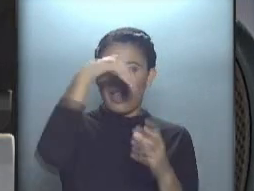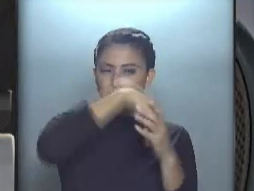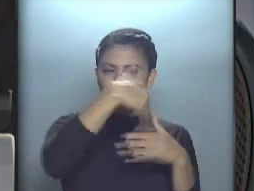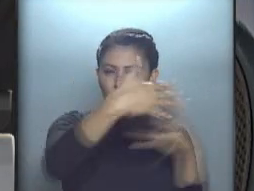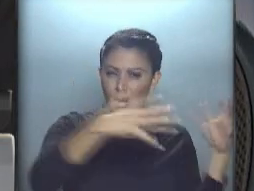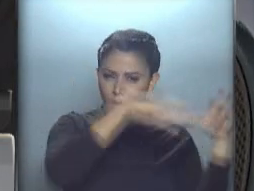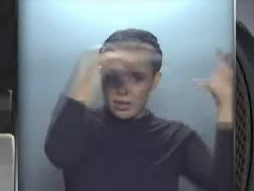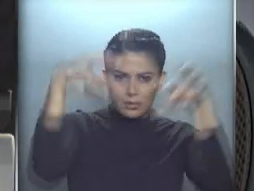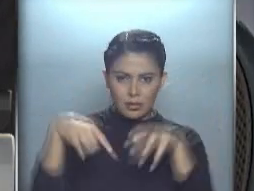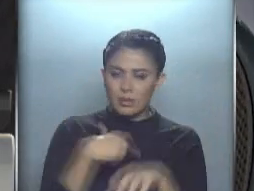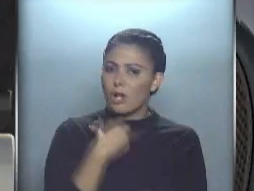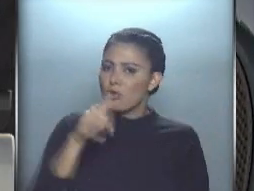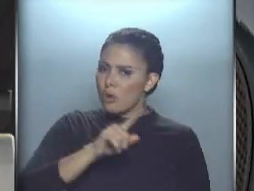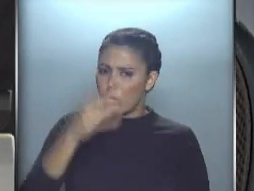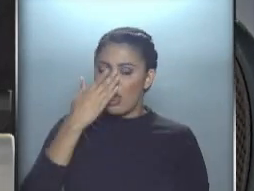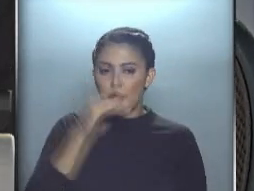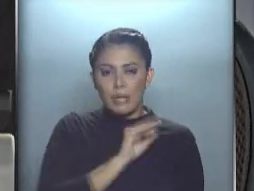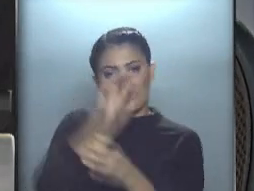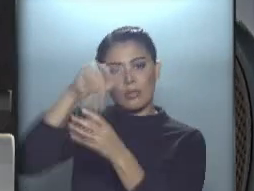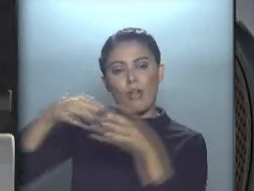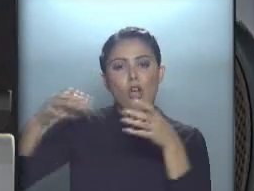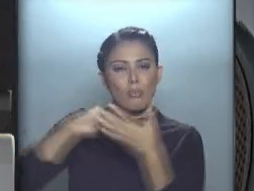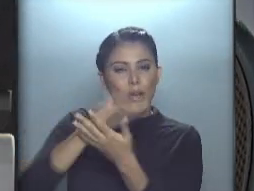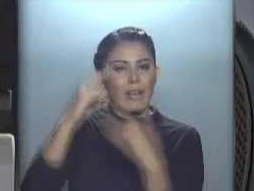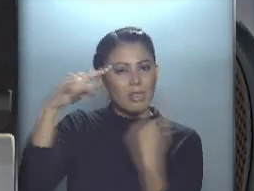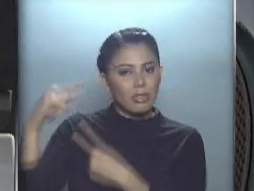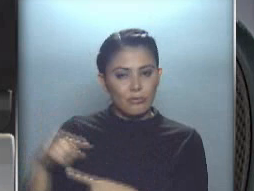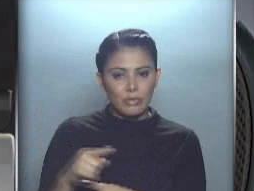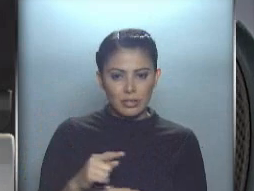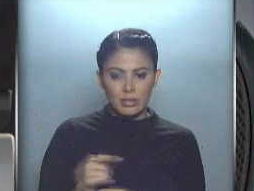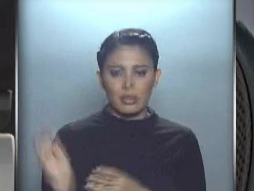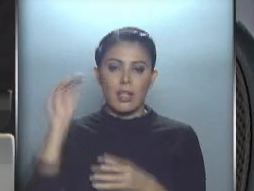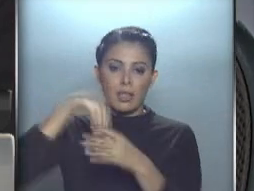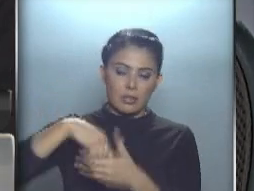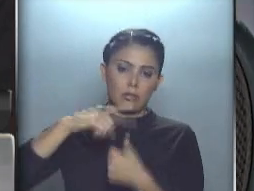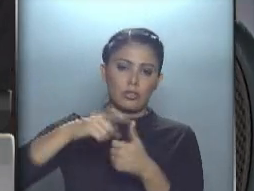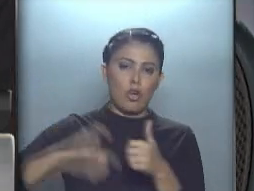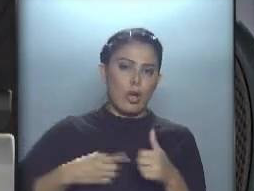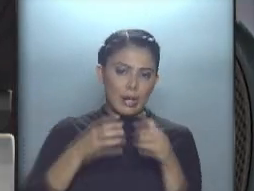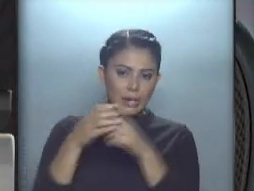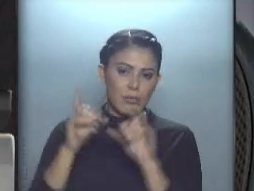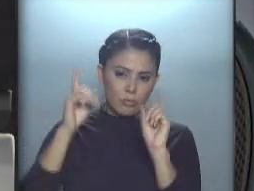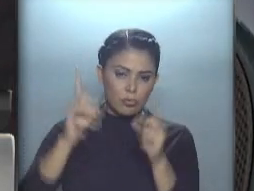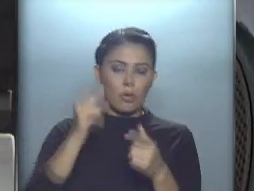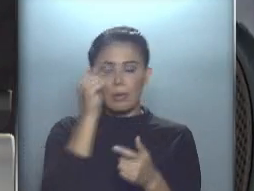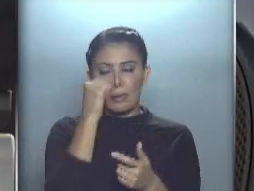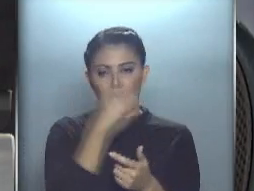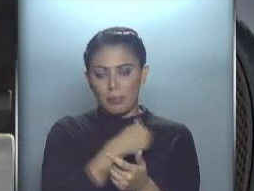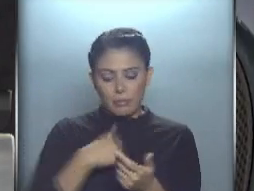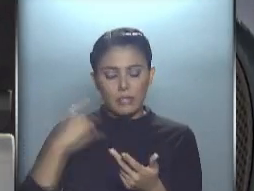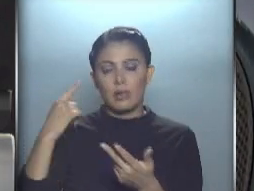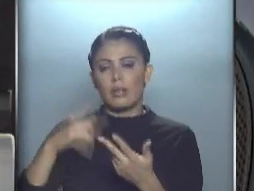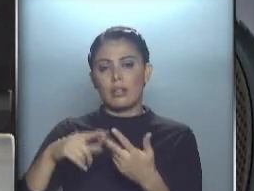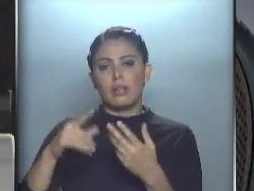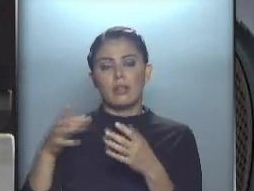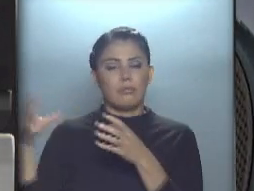nosotros nos sumamos a la multisectorial, y que está integrada por gremios, docentes, padres.